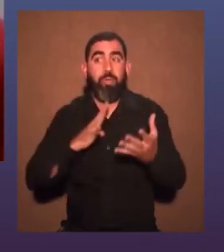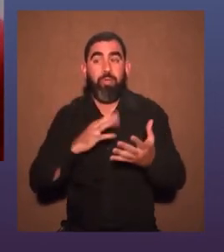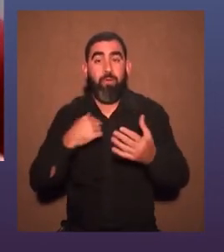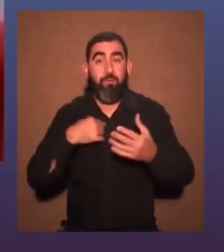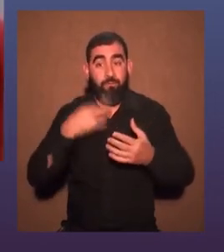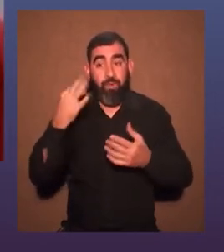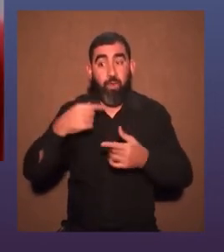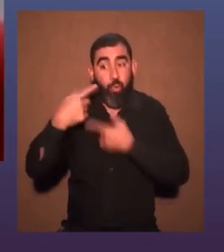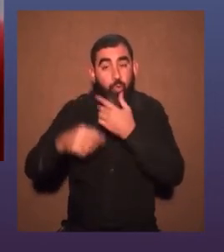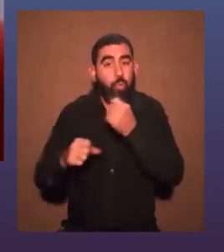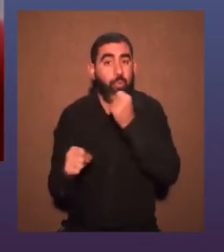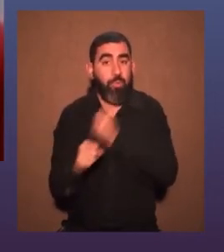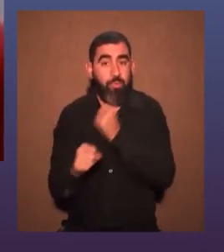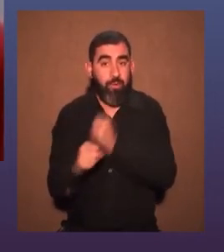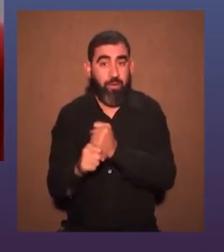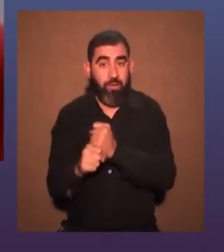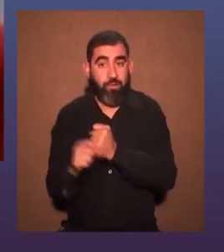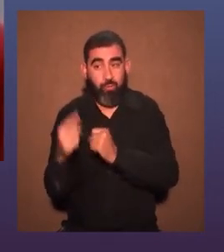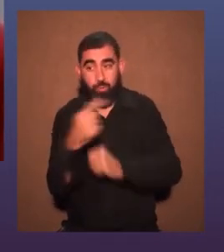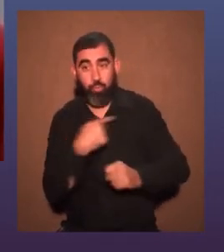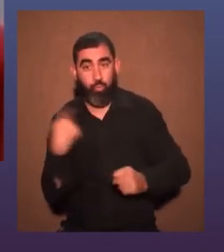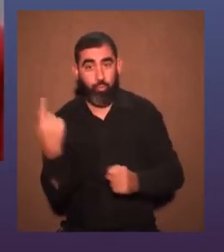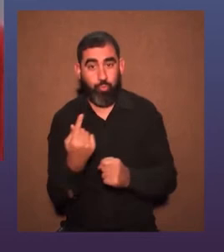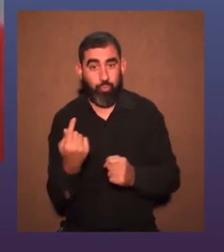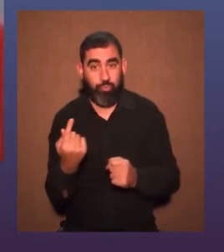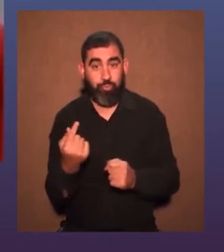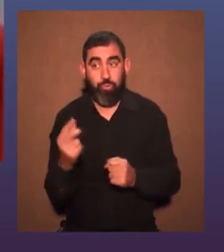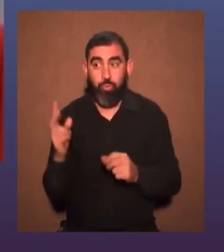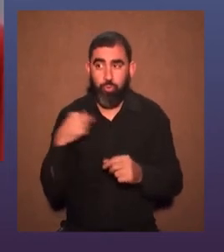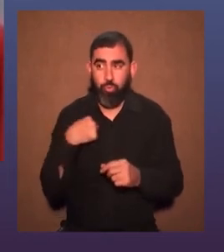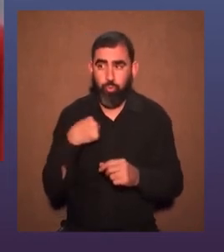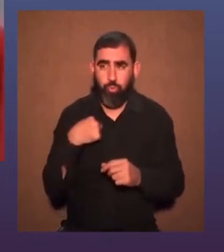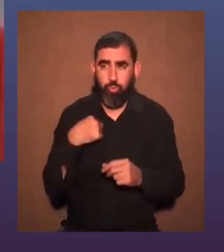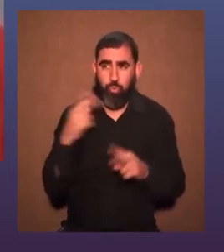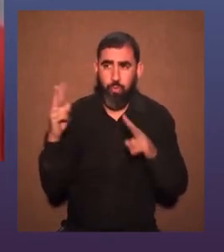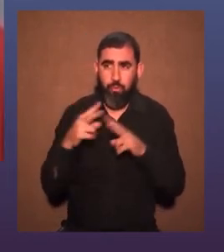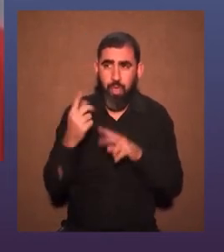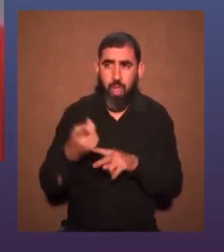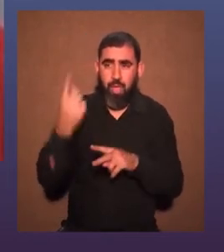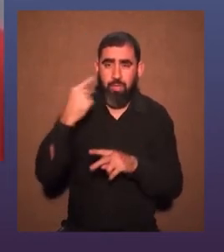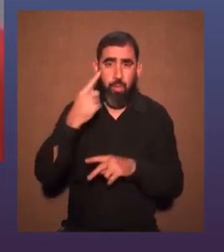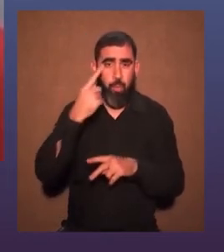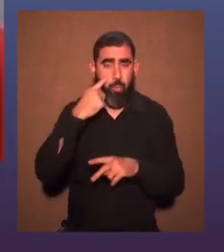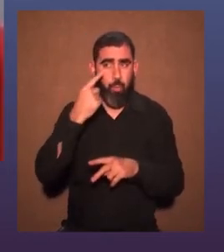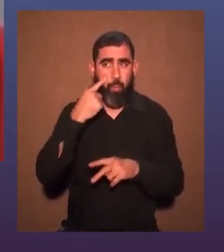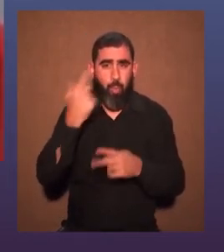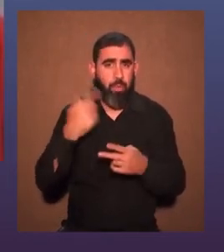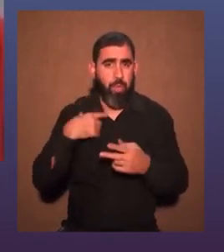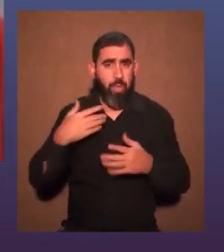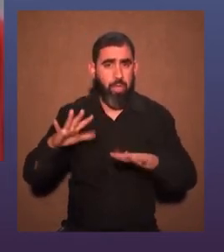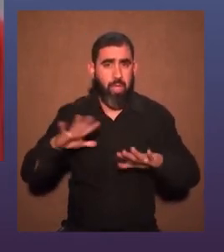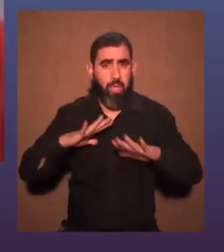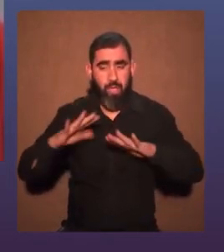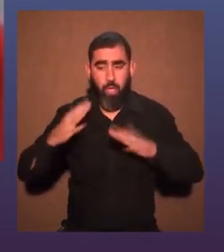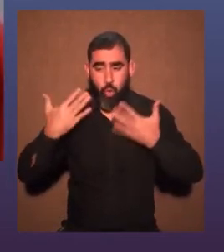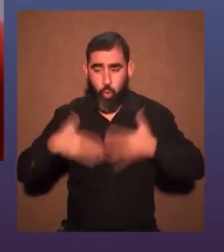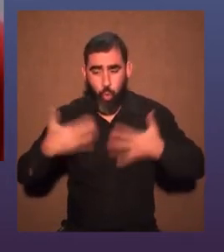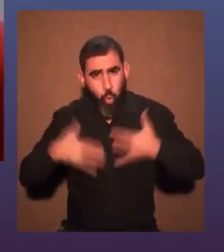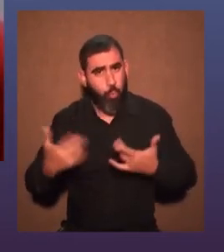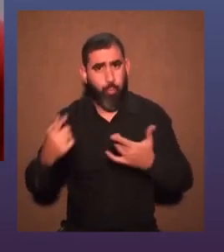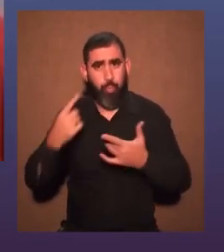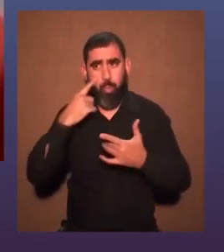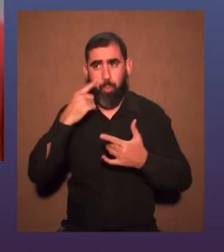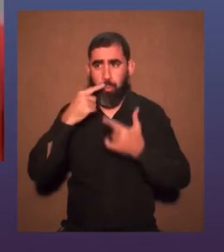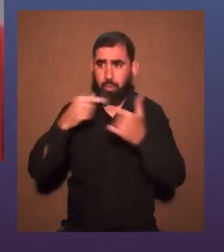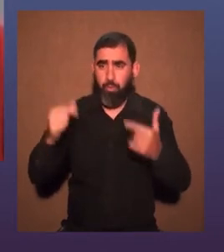porque seguimos trabajando con claro. Marina. O sea, nosotros nos vemos con Marina, yo ayer hice pruebas de faldas, pruebas de esto, entonces hay un momento que te vas a dudar